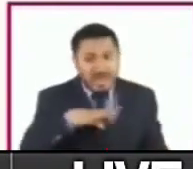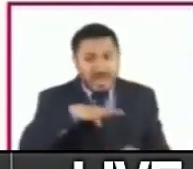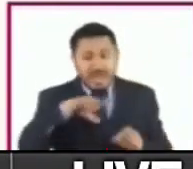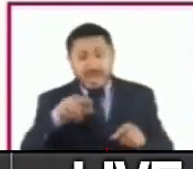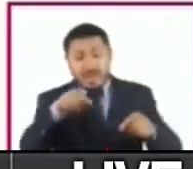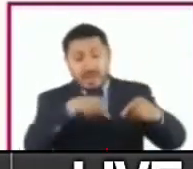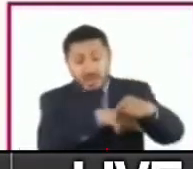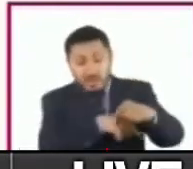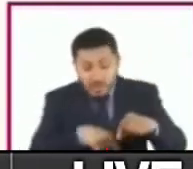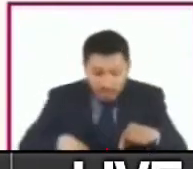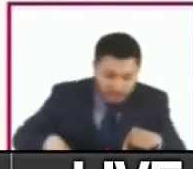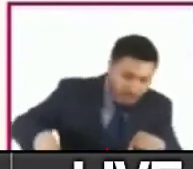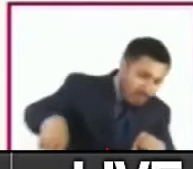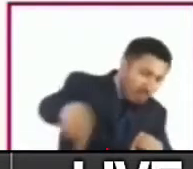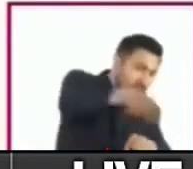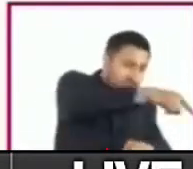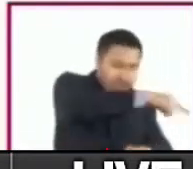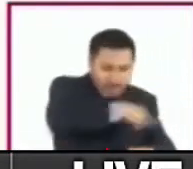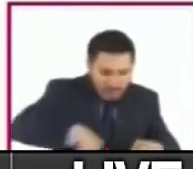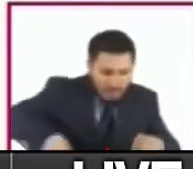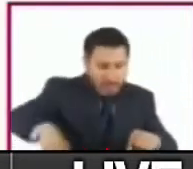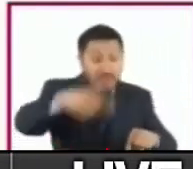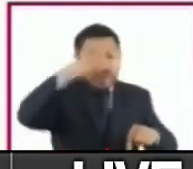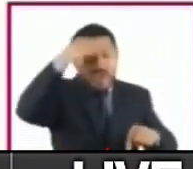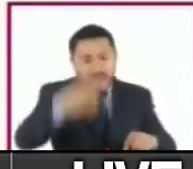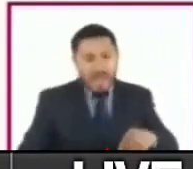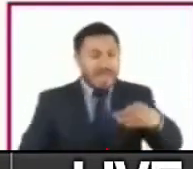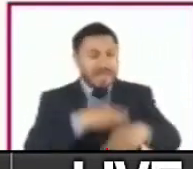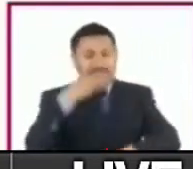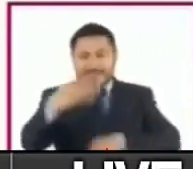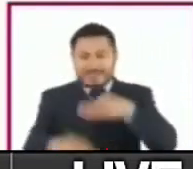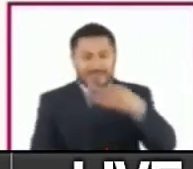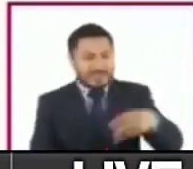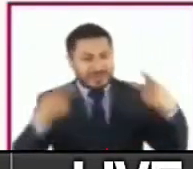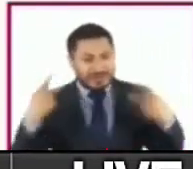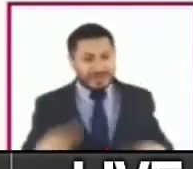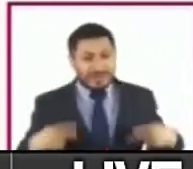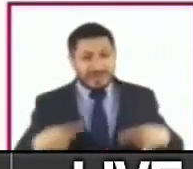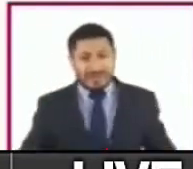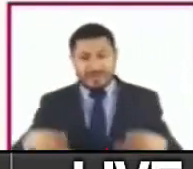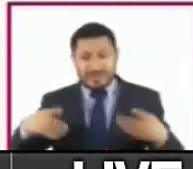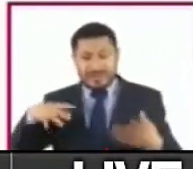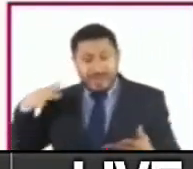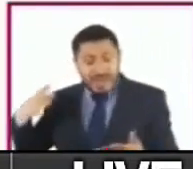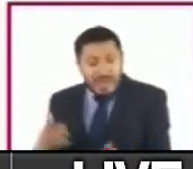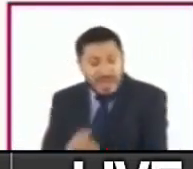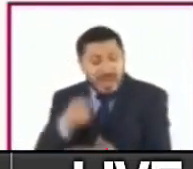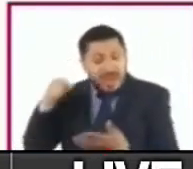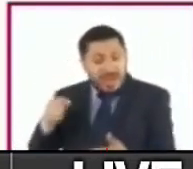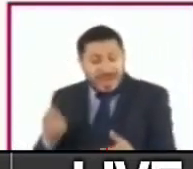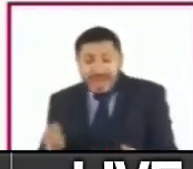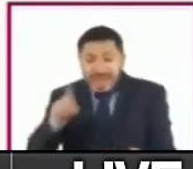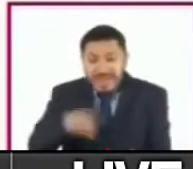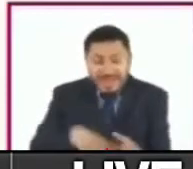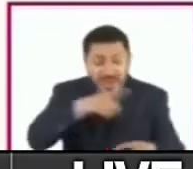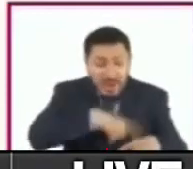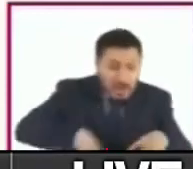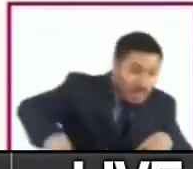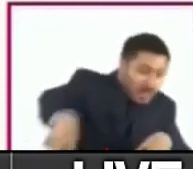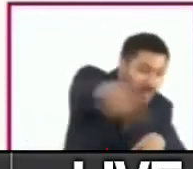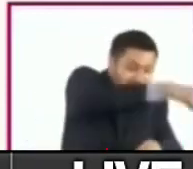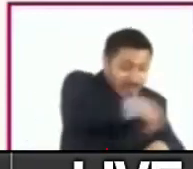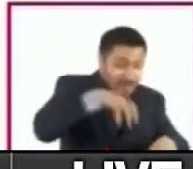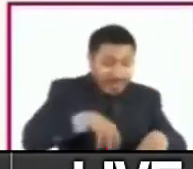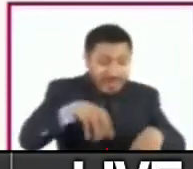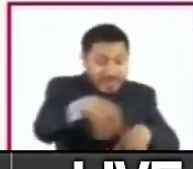circunferencia alrededor de la pelota blanca y todas las pelotas del jugador que ganó que estén dentro de esa circunferencia